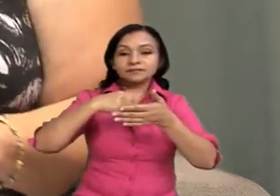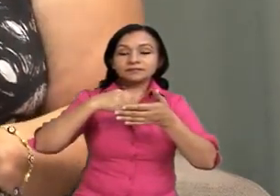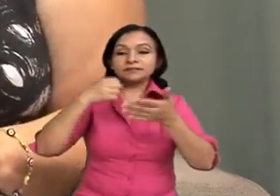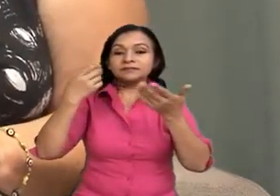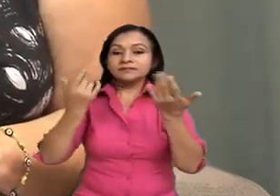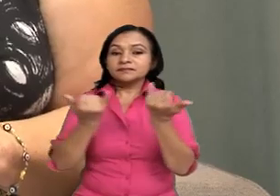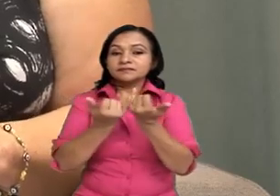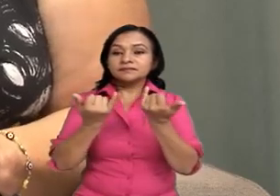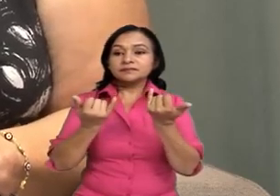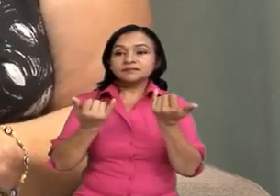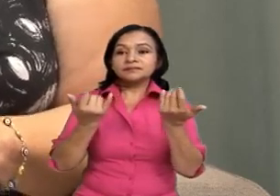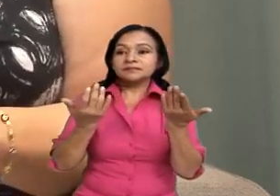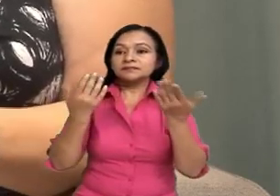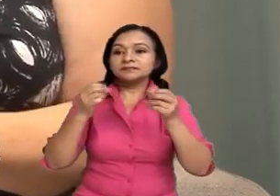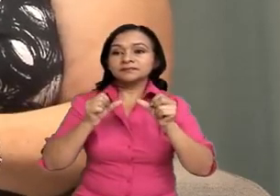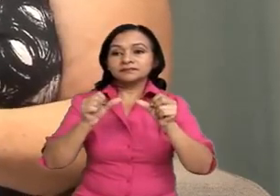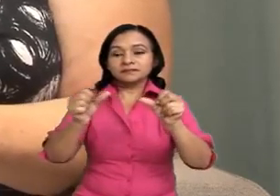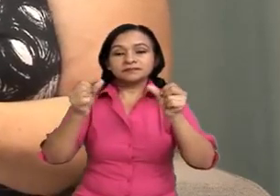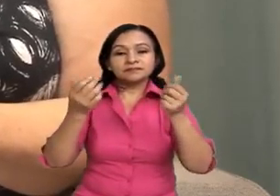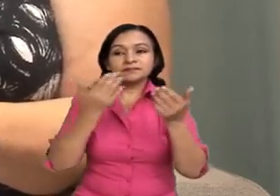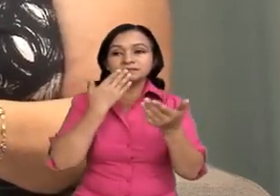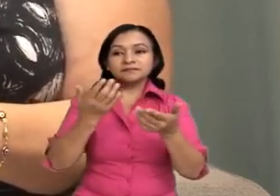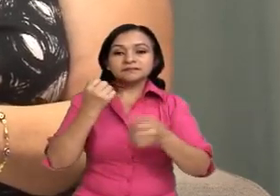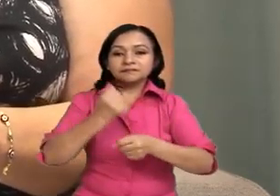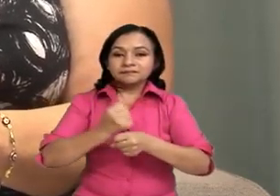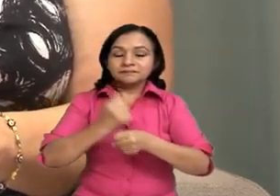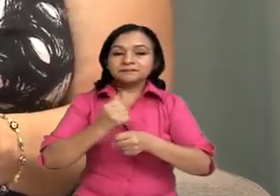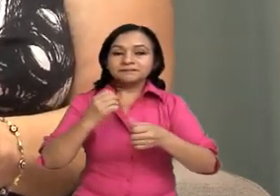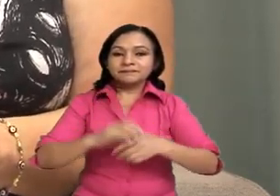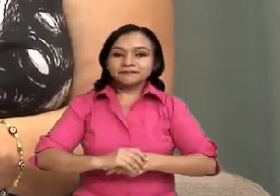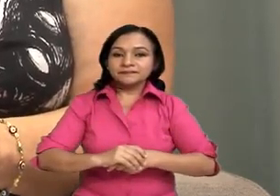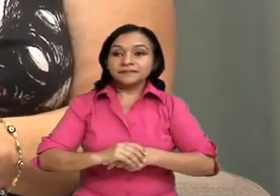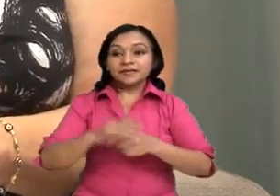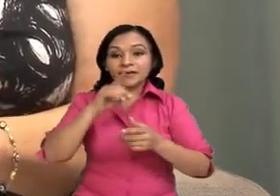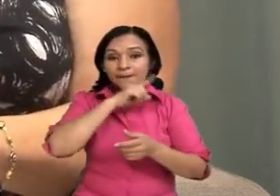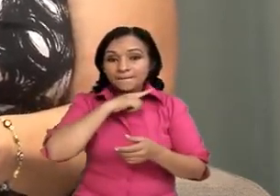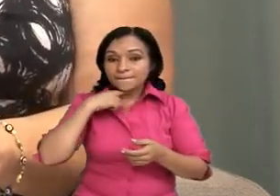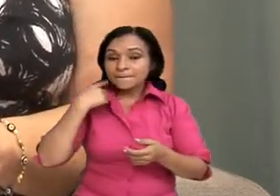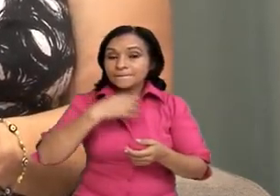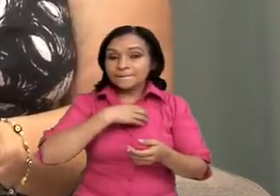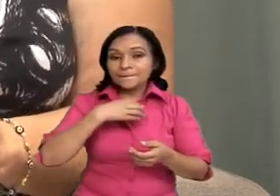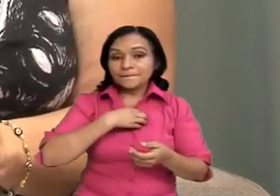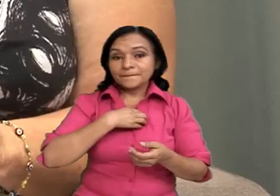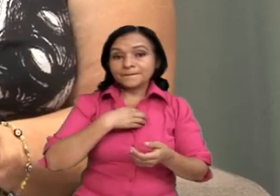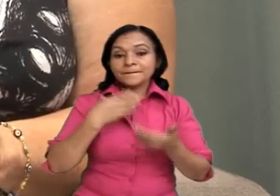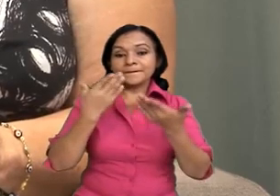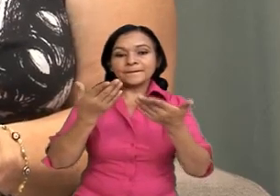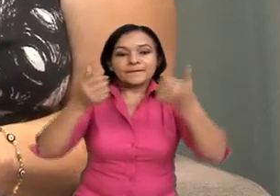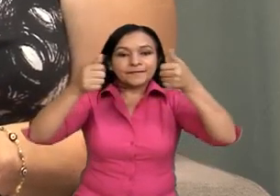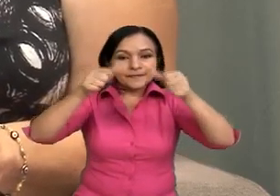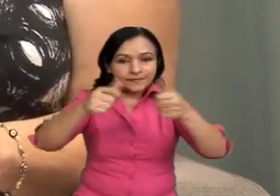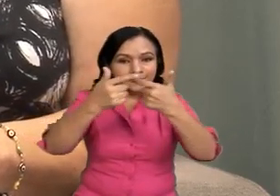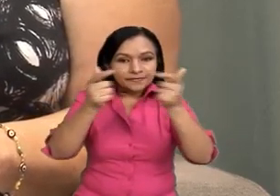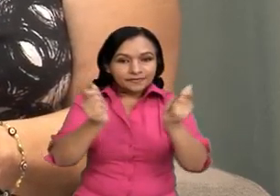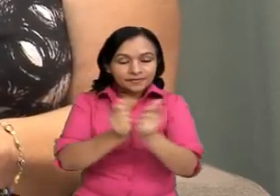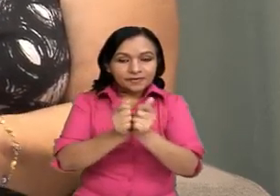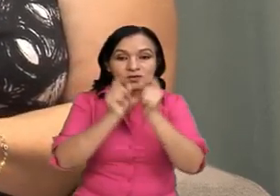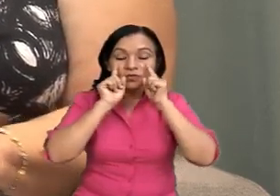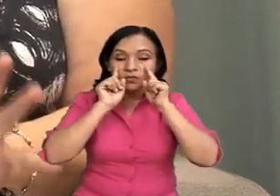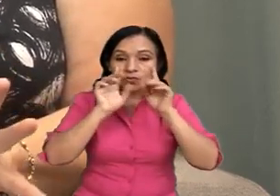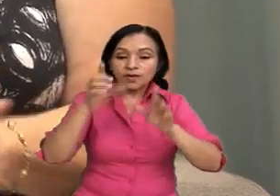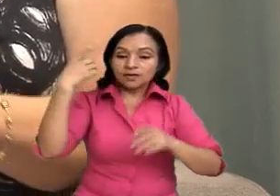un fin y un objetivo. Y era una reivindicación y un convenio colectivo de protección